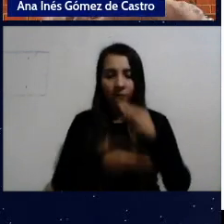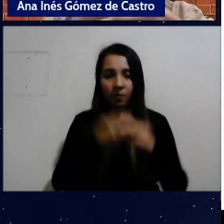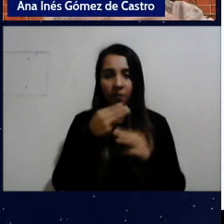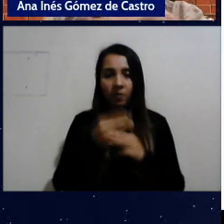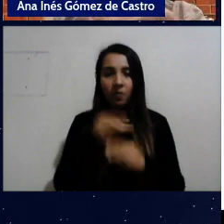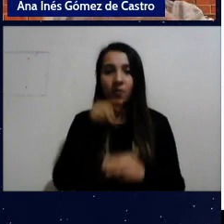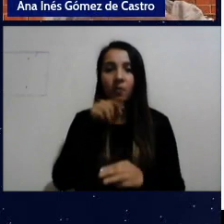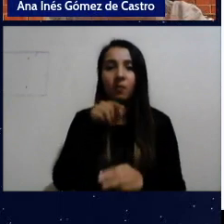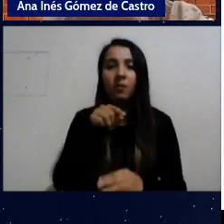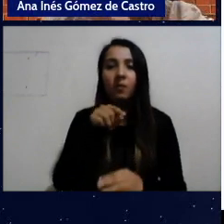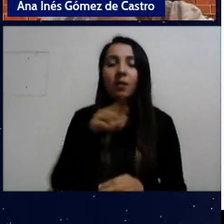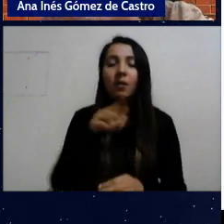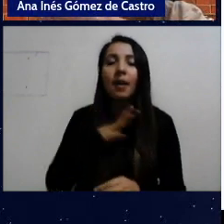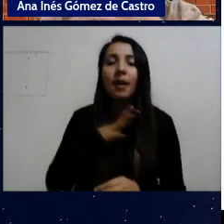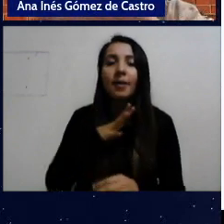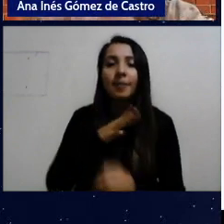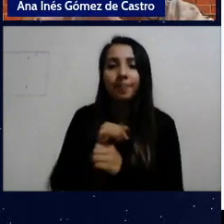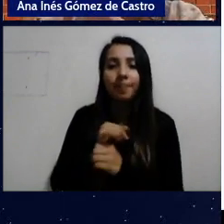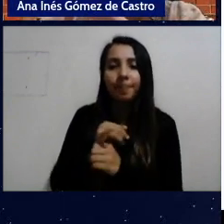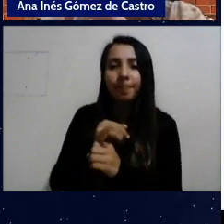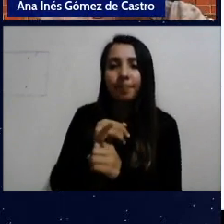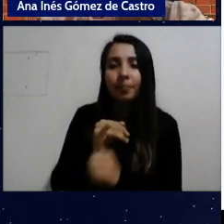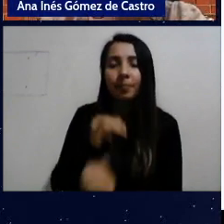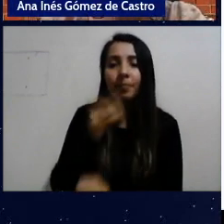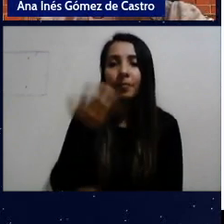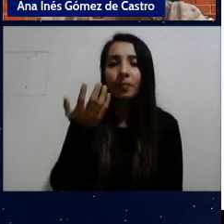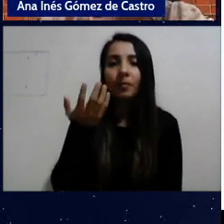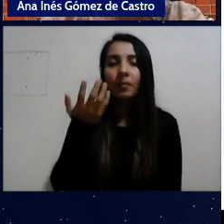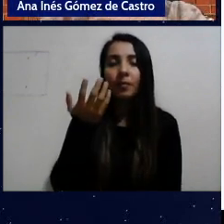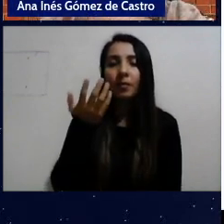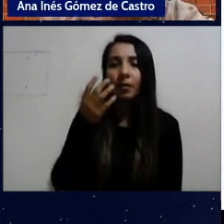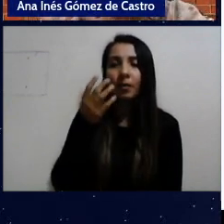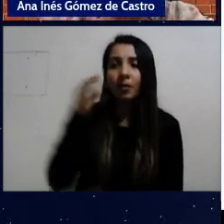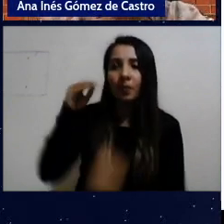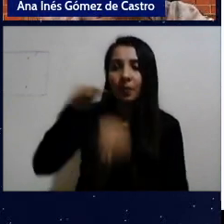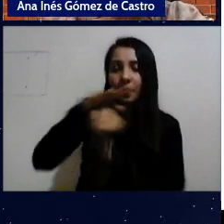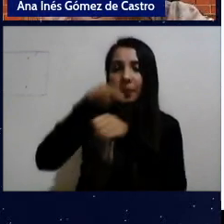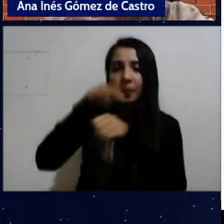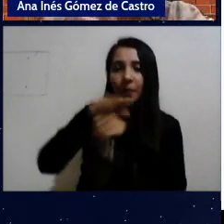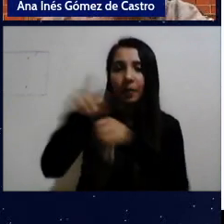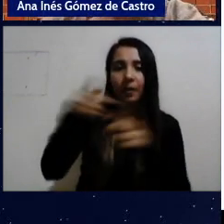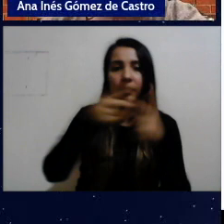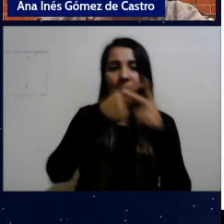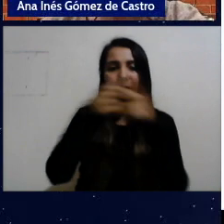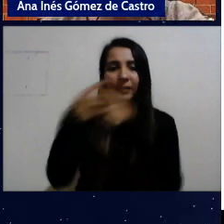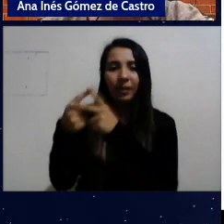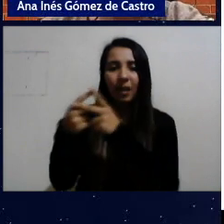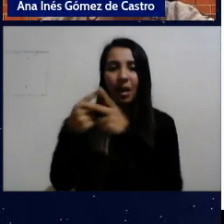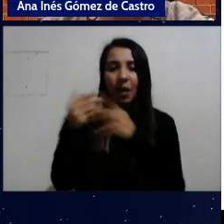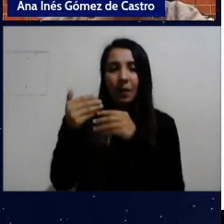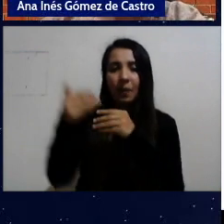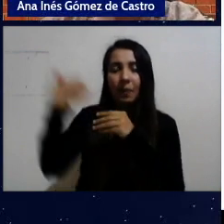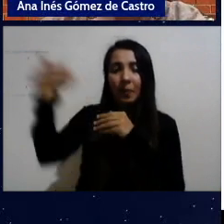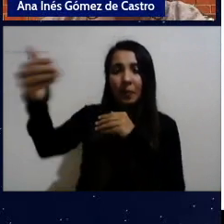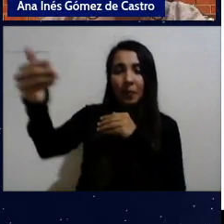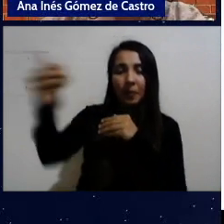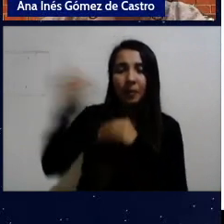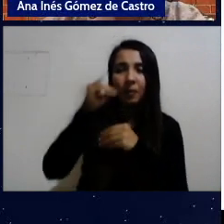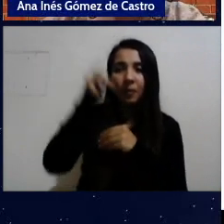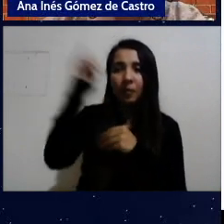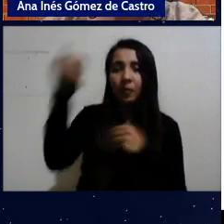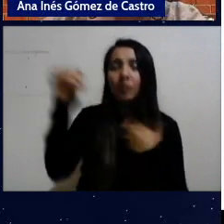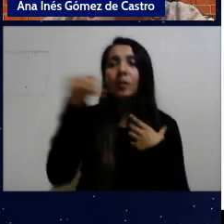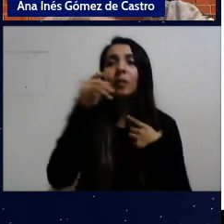y calculó la radiación que produciría esa estrella a esas distancias